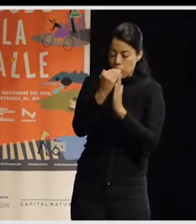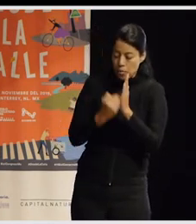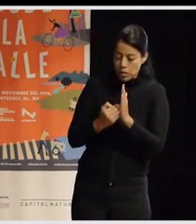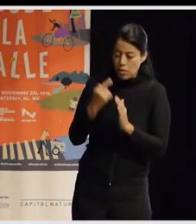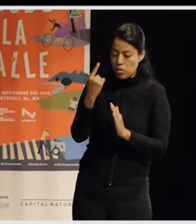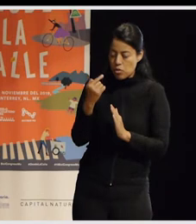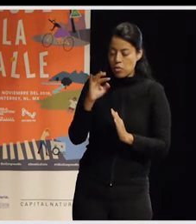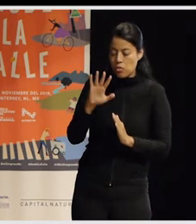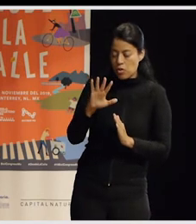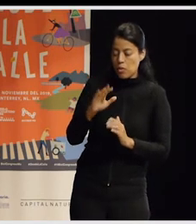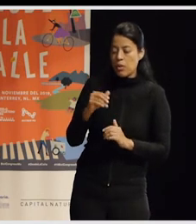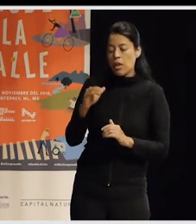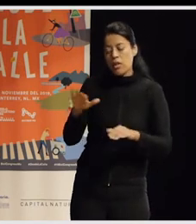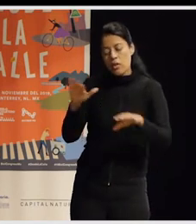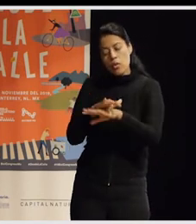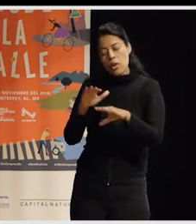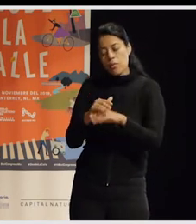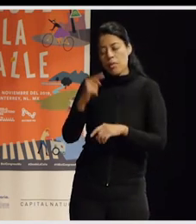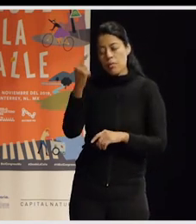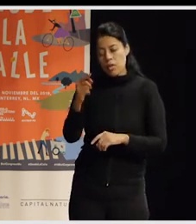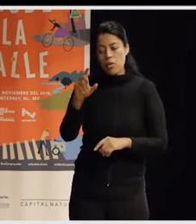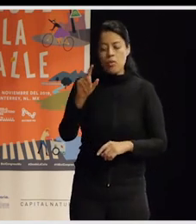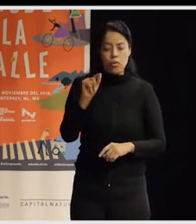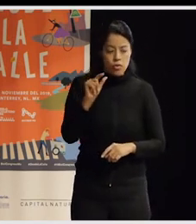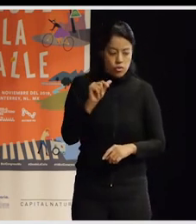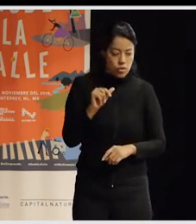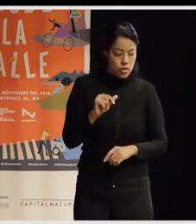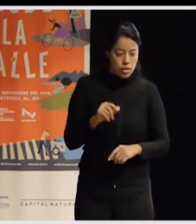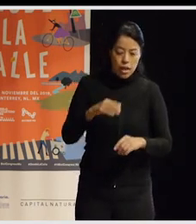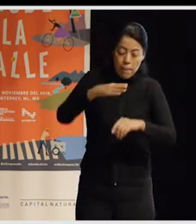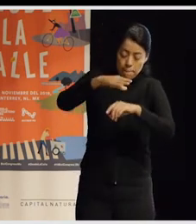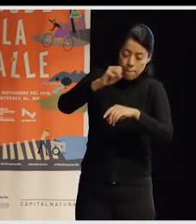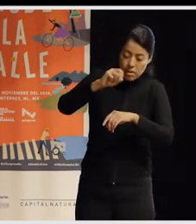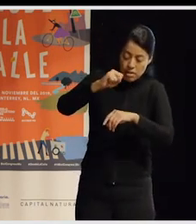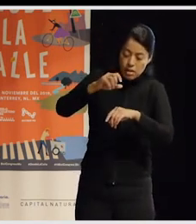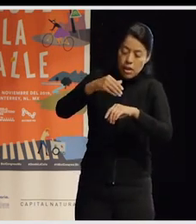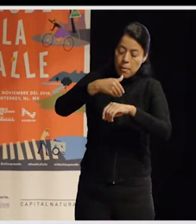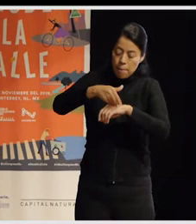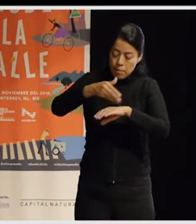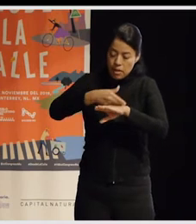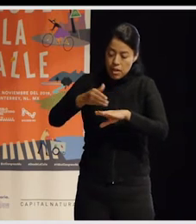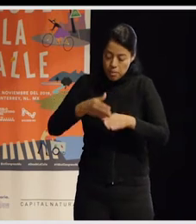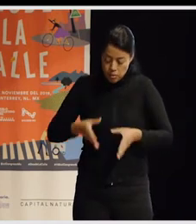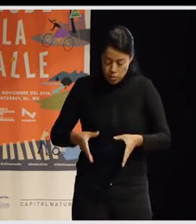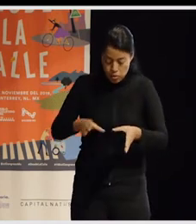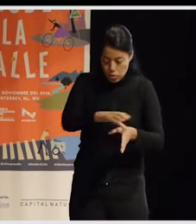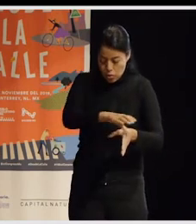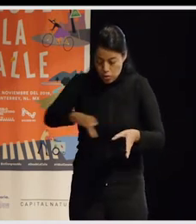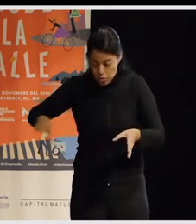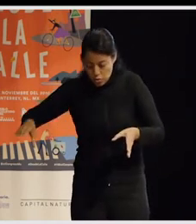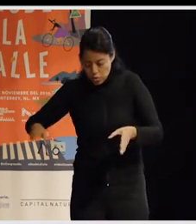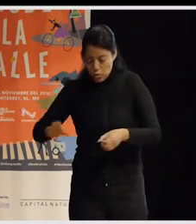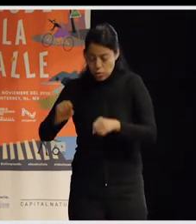un redimensionamiento vial de ahí pintamos los cruces ciclistas en las intersecciones y